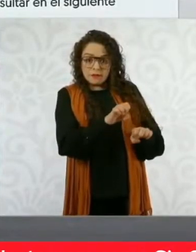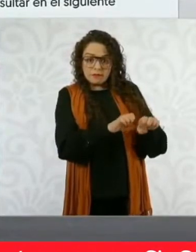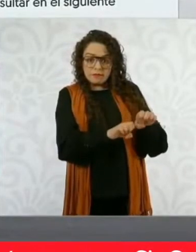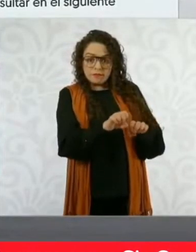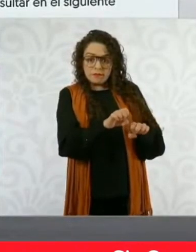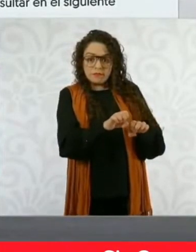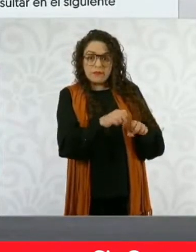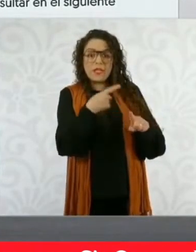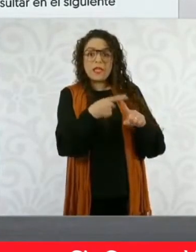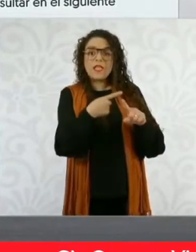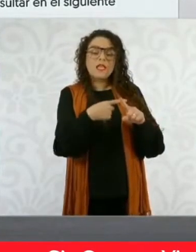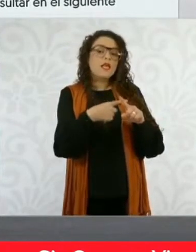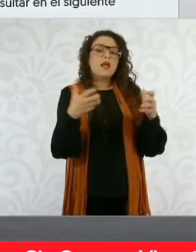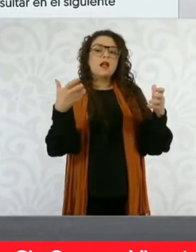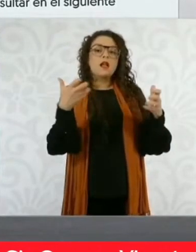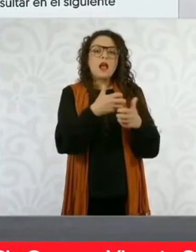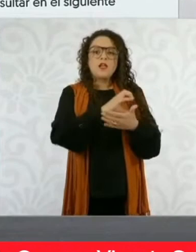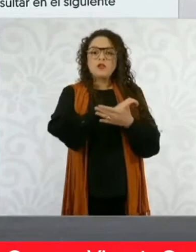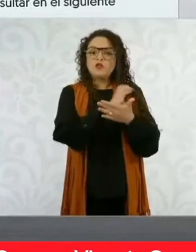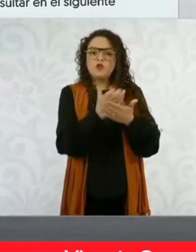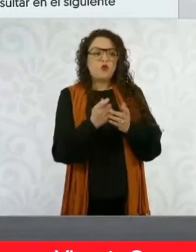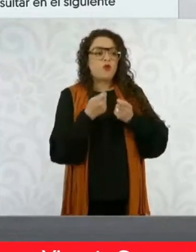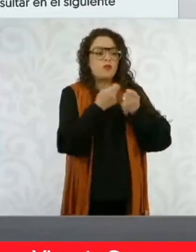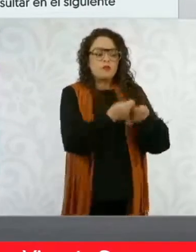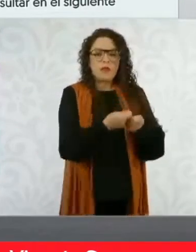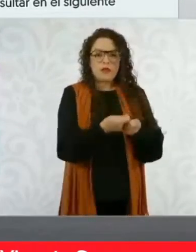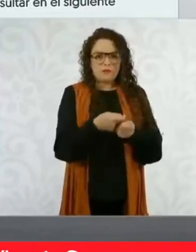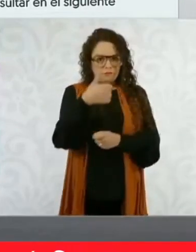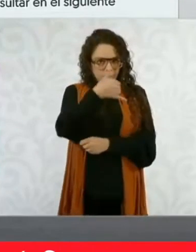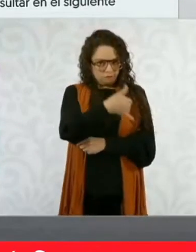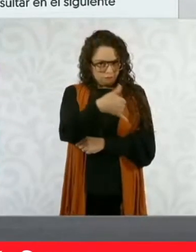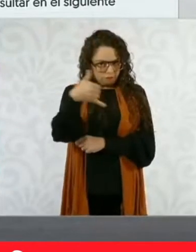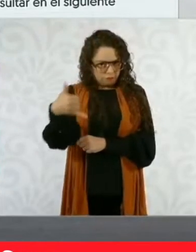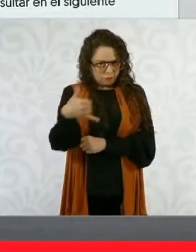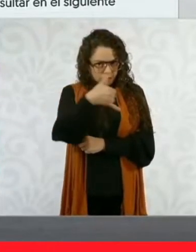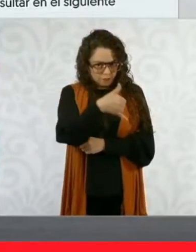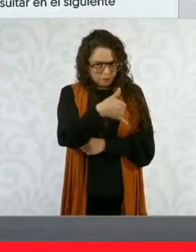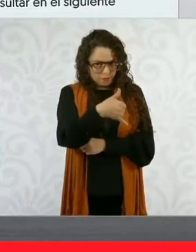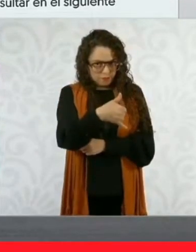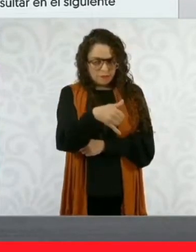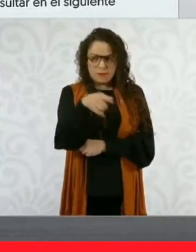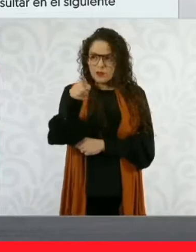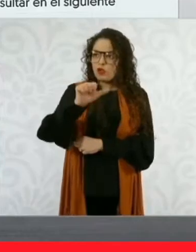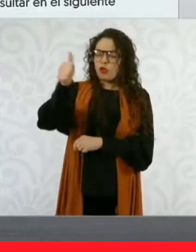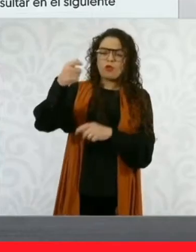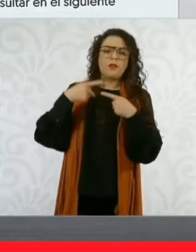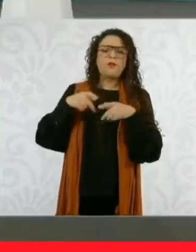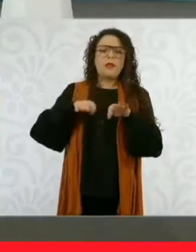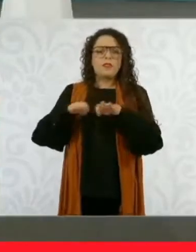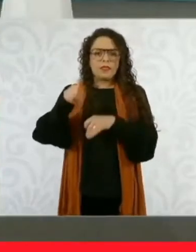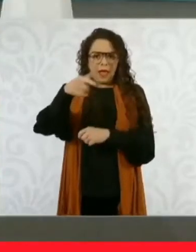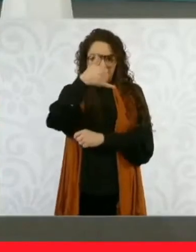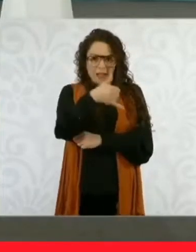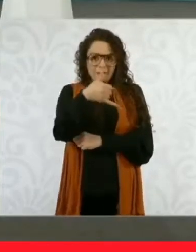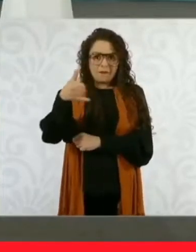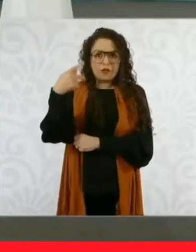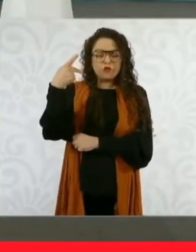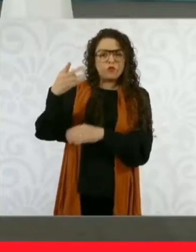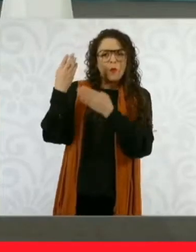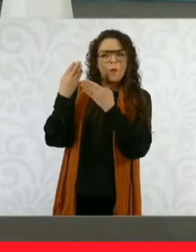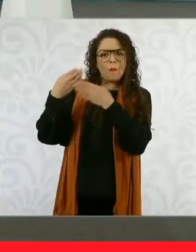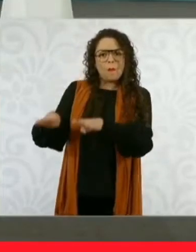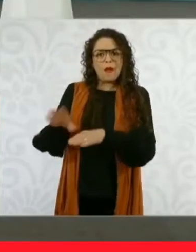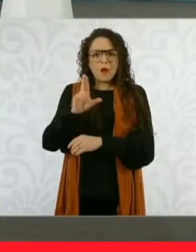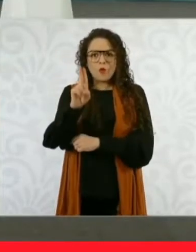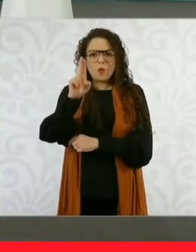contratadas directamente por el Infonavit y la cuenta bancaria de un funcionario del Infonavit que fungió como asesor